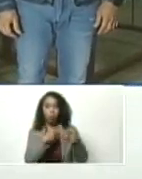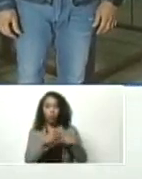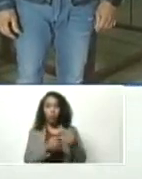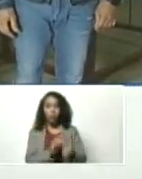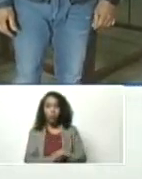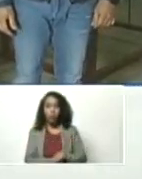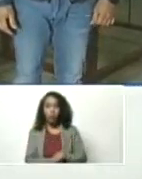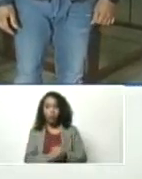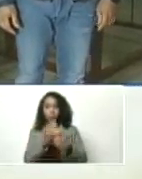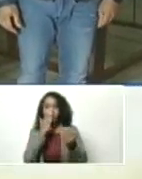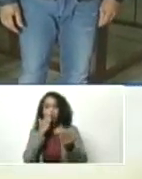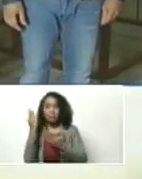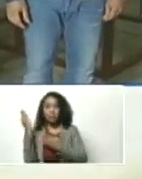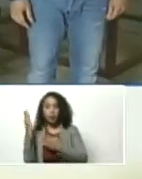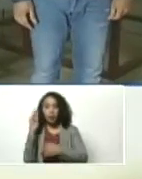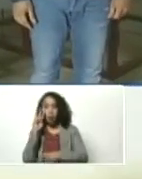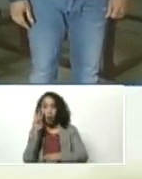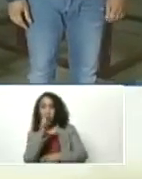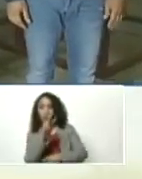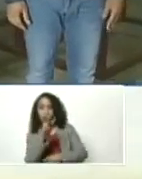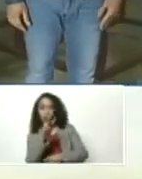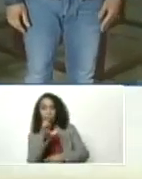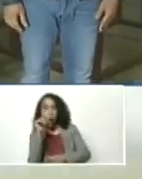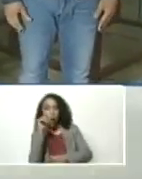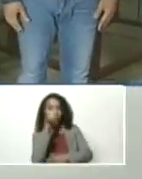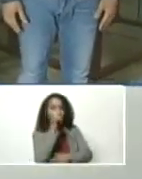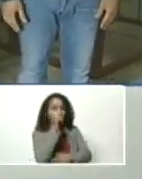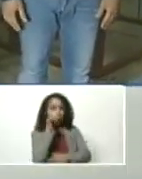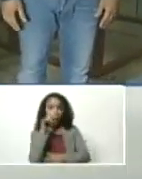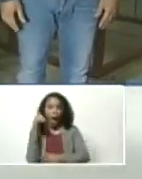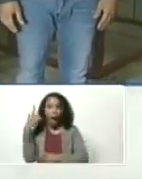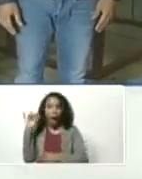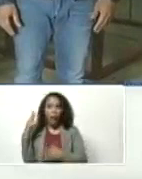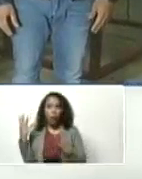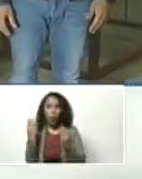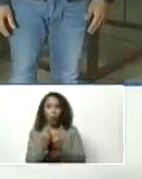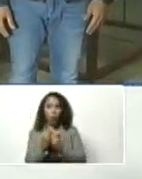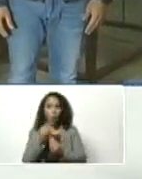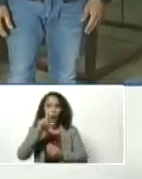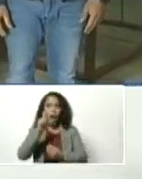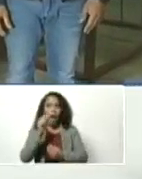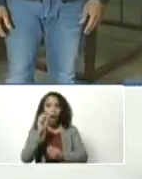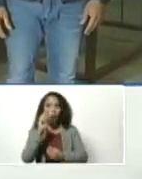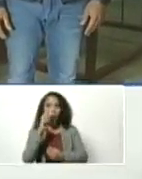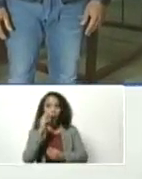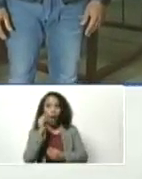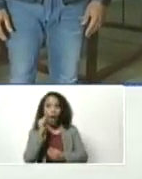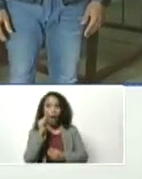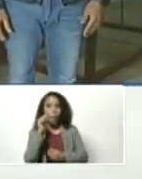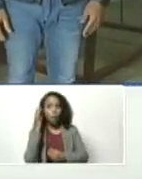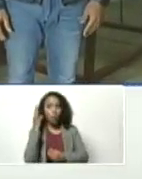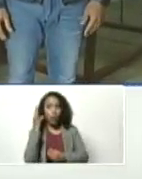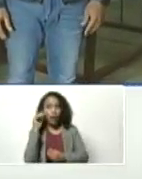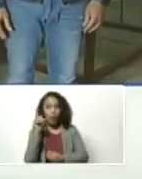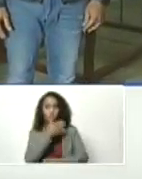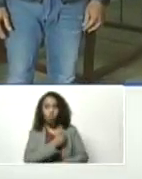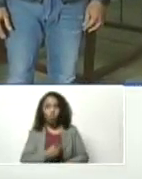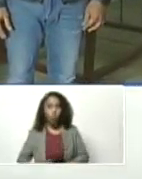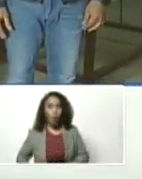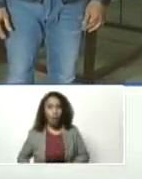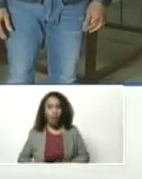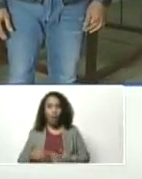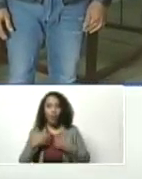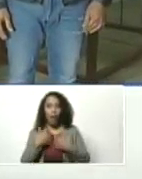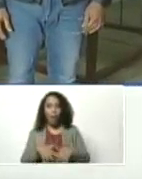Por ahí cerca, no la veo en la cámara, me dicen que está Laura. Laura Sarmiento, dueña de la